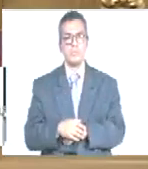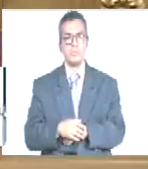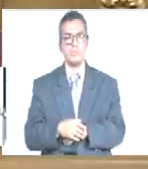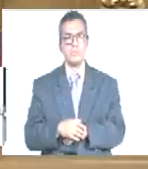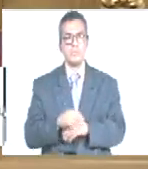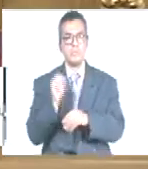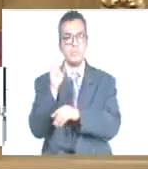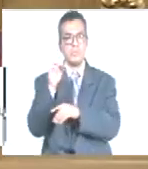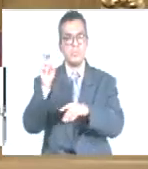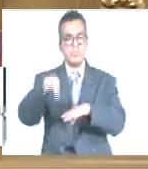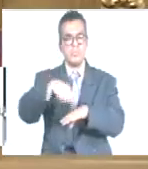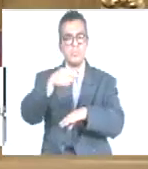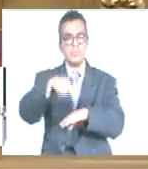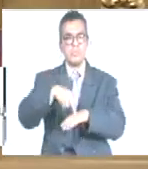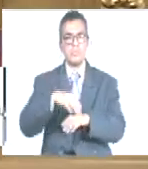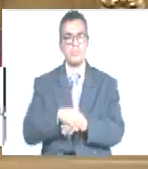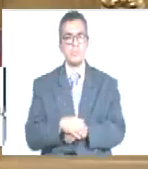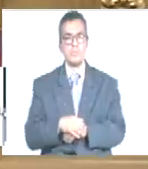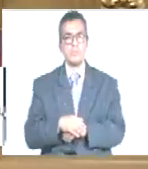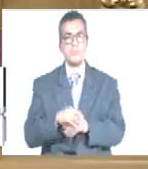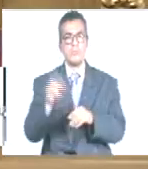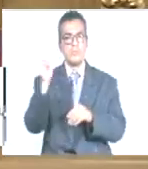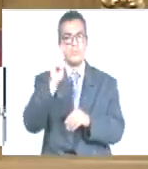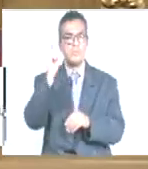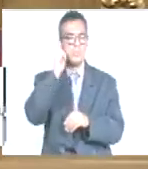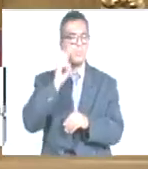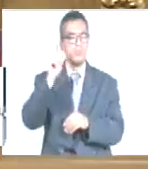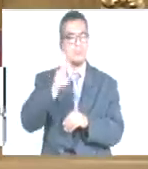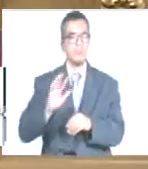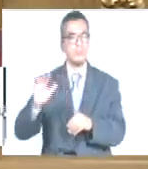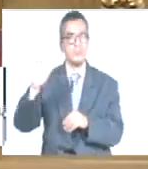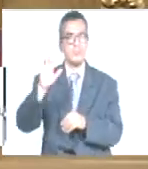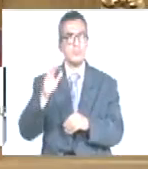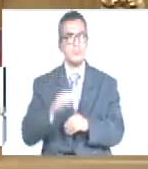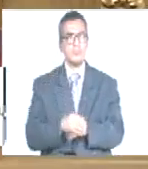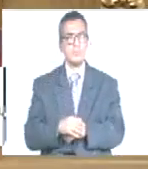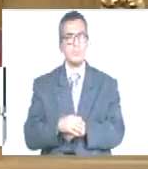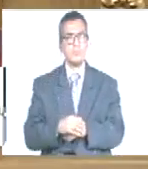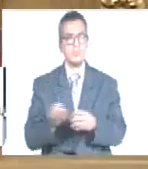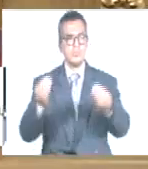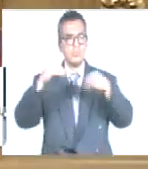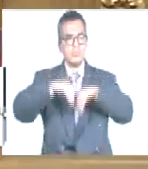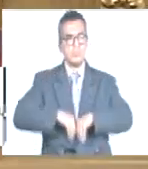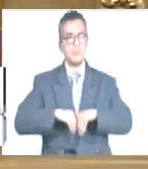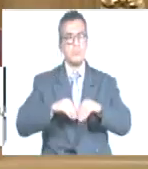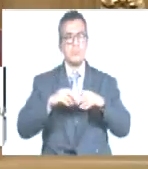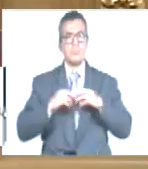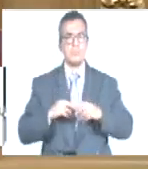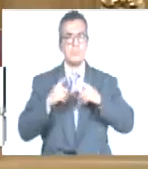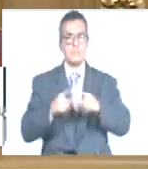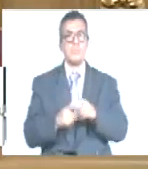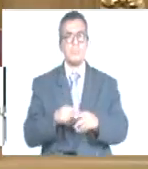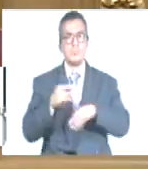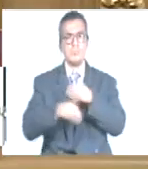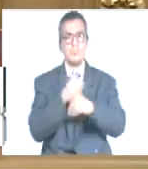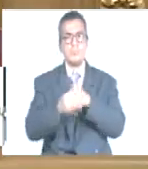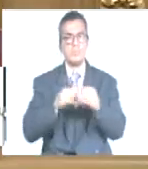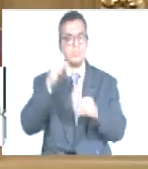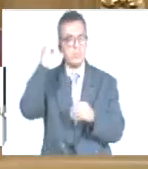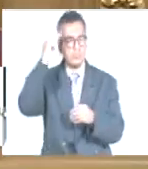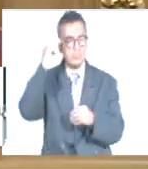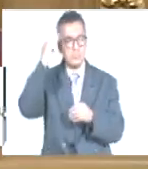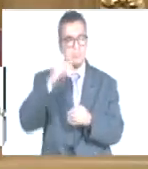Dice Asamblea Nacional de la República Bolivariana de Venezuela. Acuerdo en ocasión de haberse